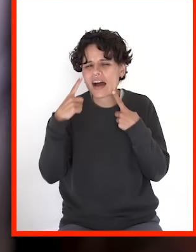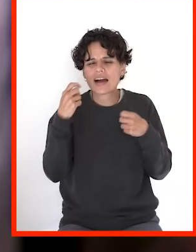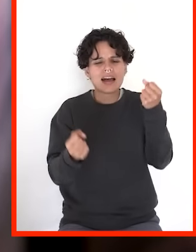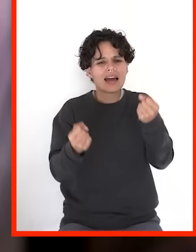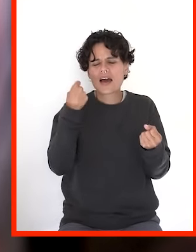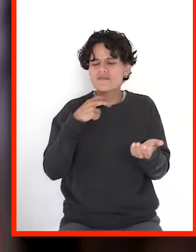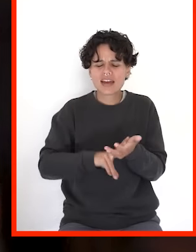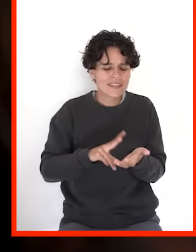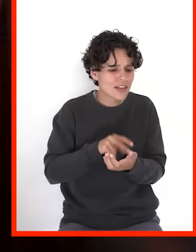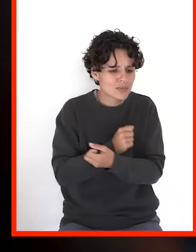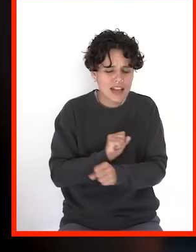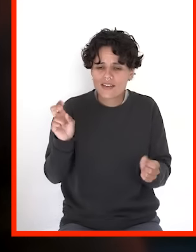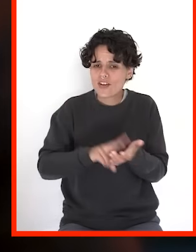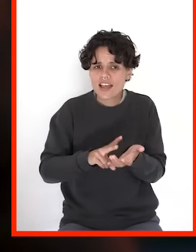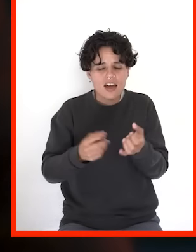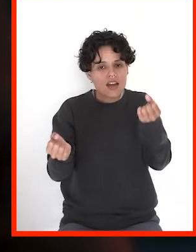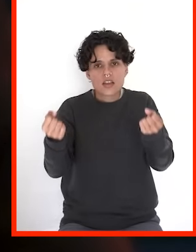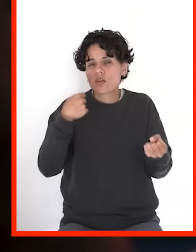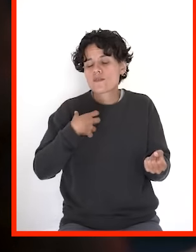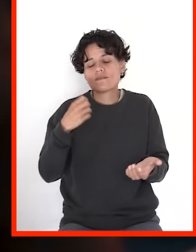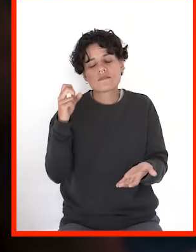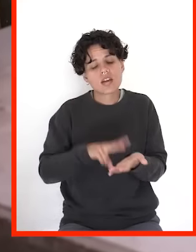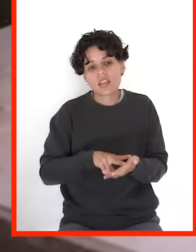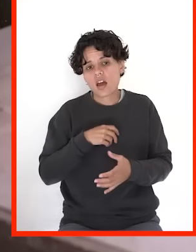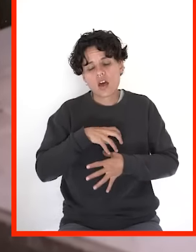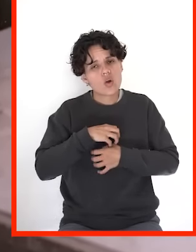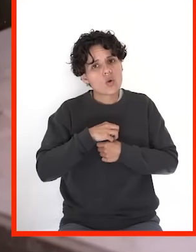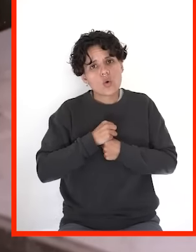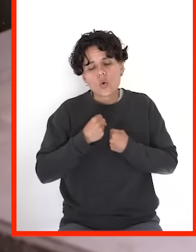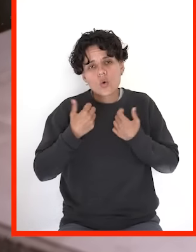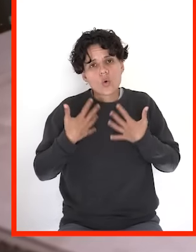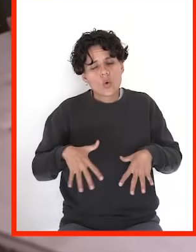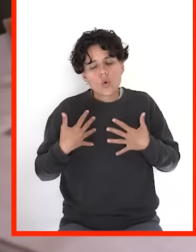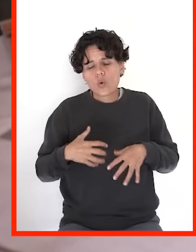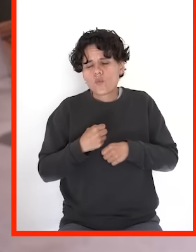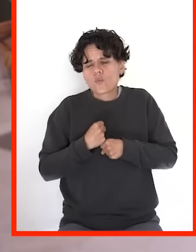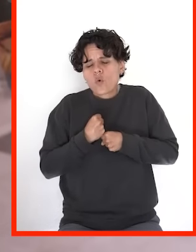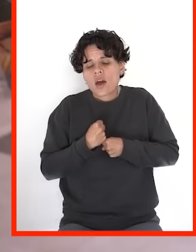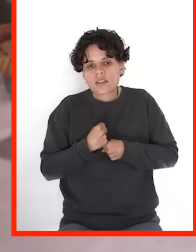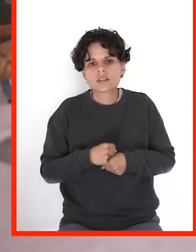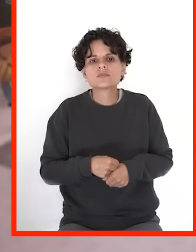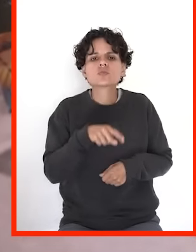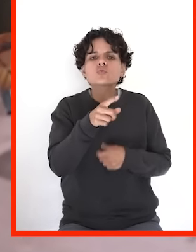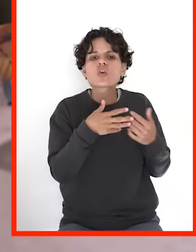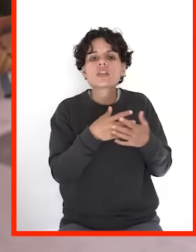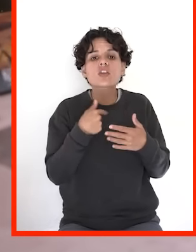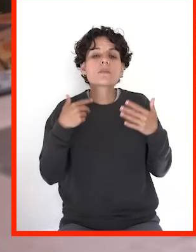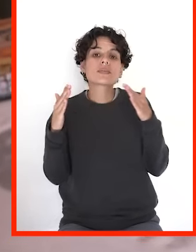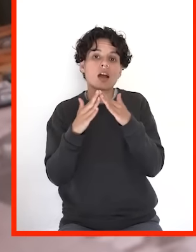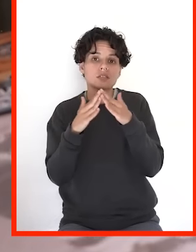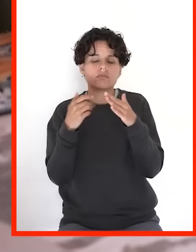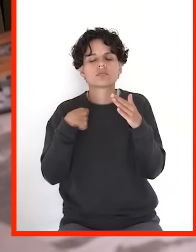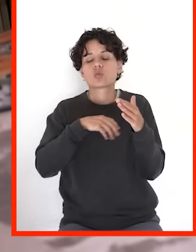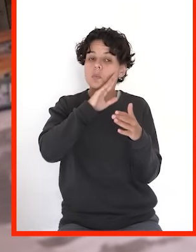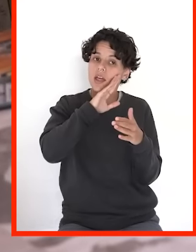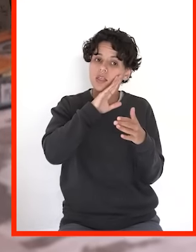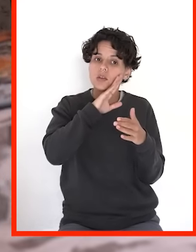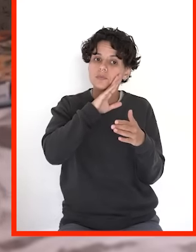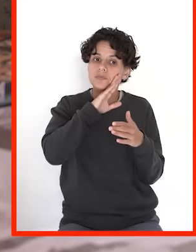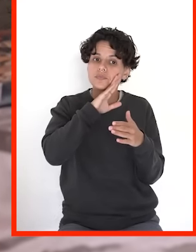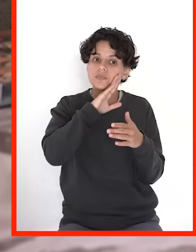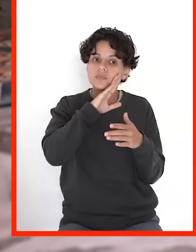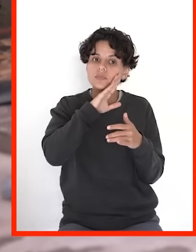verdad, así. No, fue horrible, weón. Fue demasiado fuerte. ¿Y tú dónde estás? Estaba en mi casa durmiendo y me